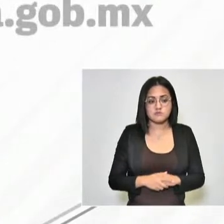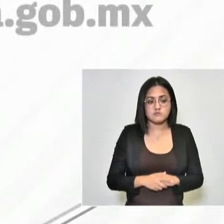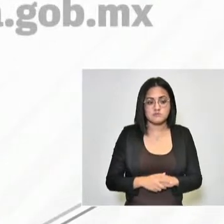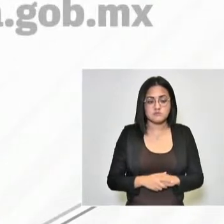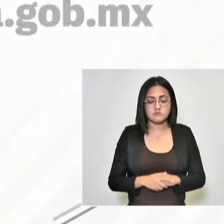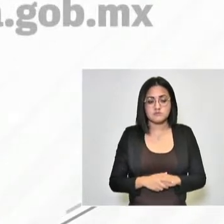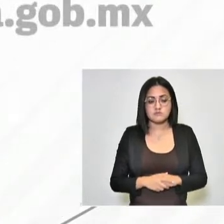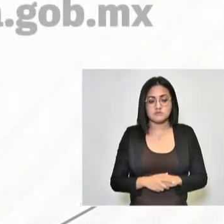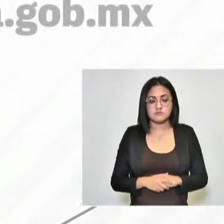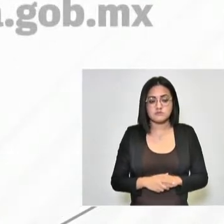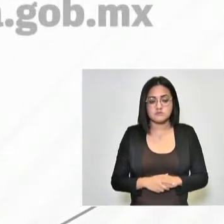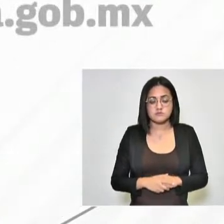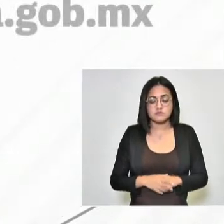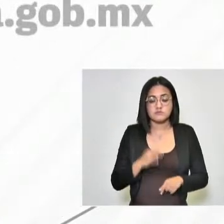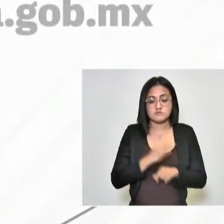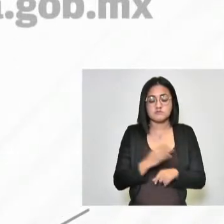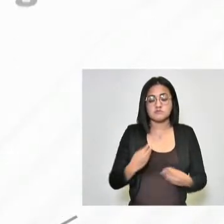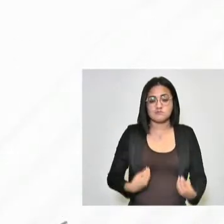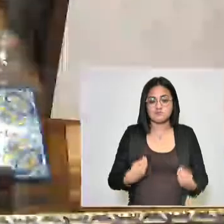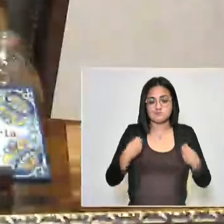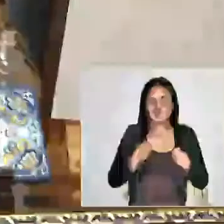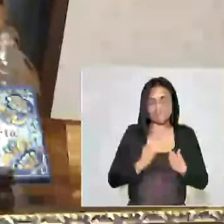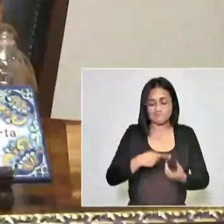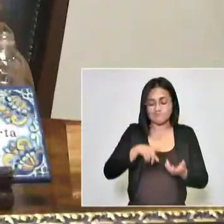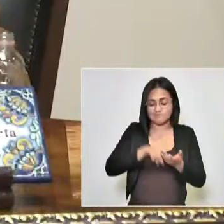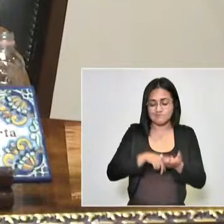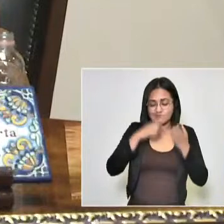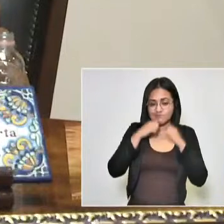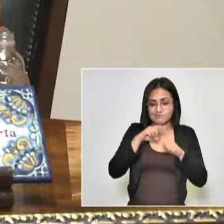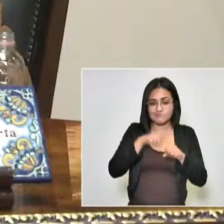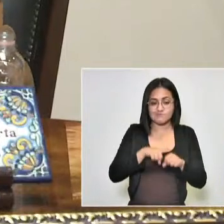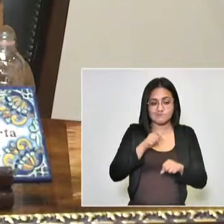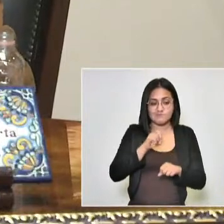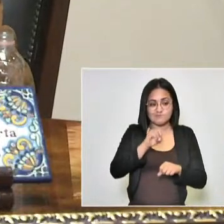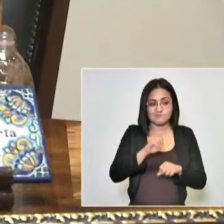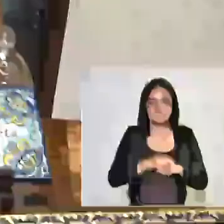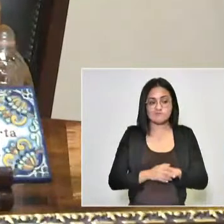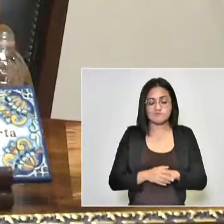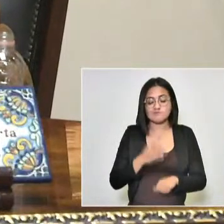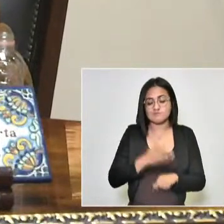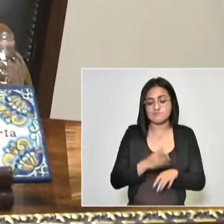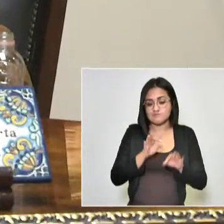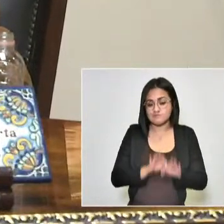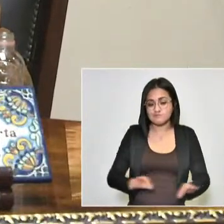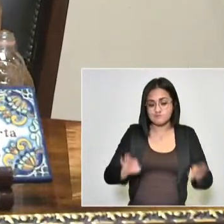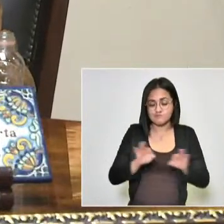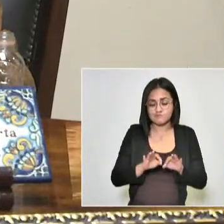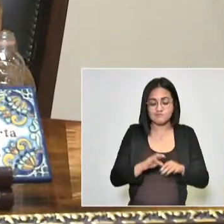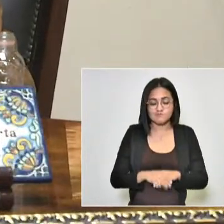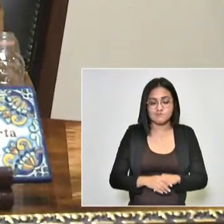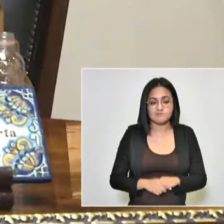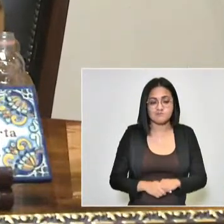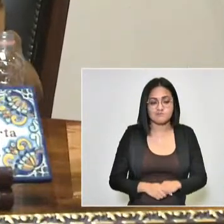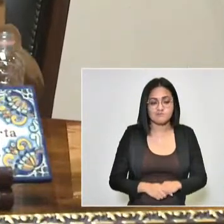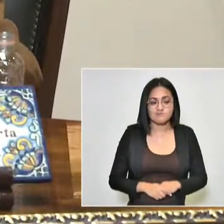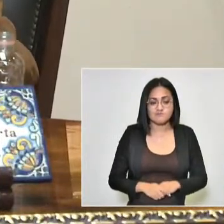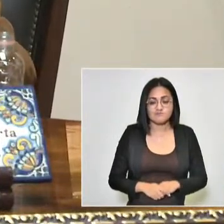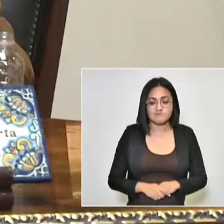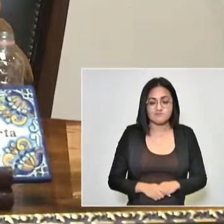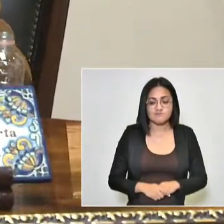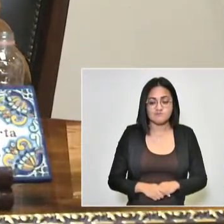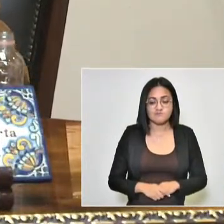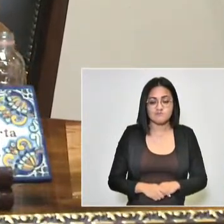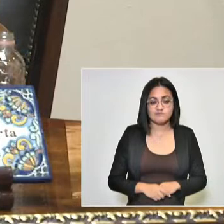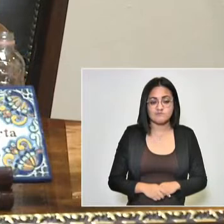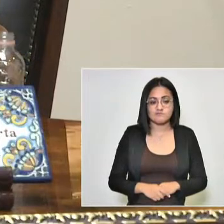el momento que estamos viviendo como sociedad. Sí es muy complicado. Está